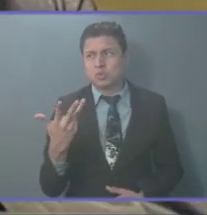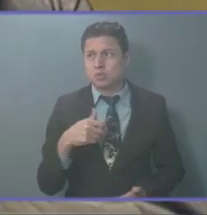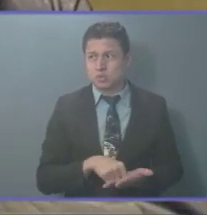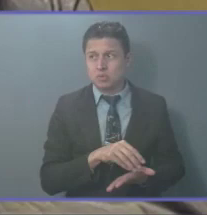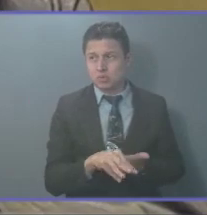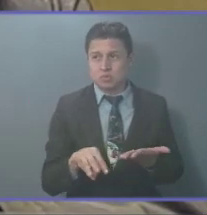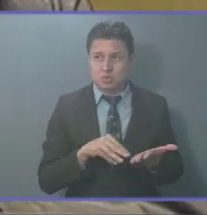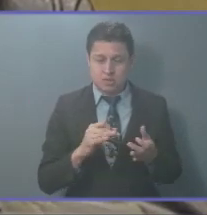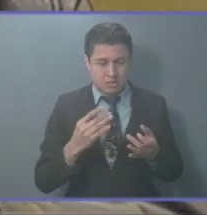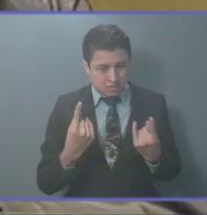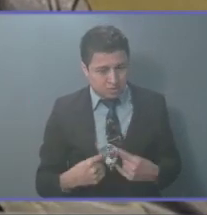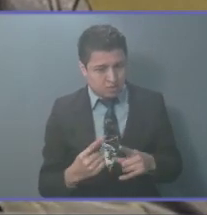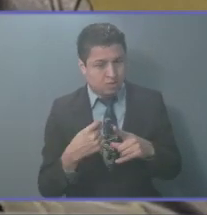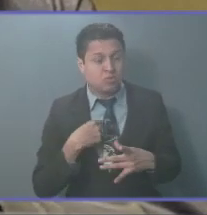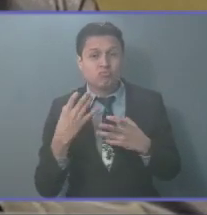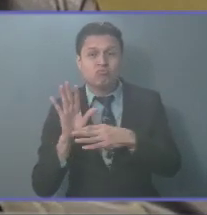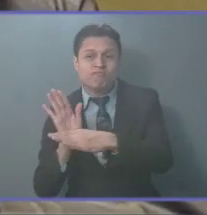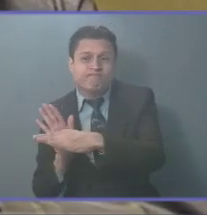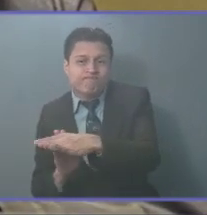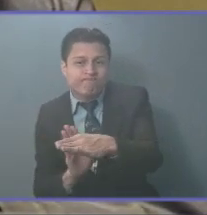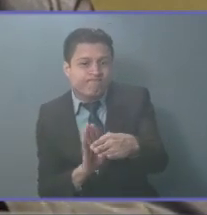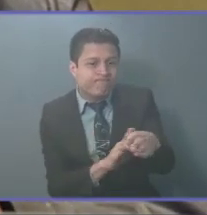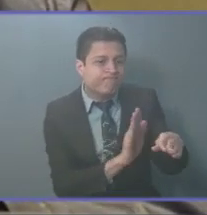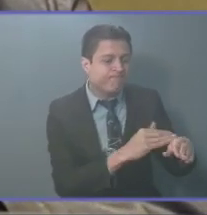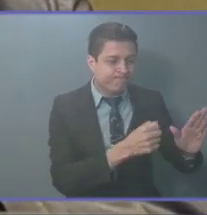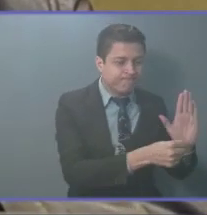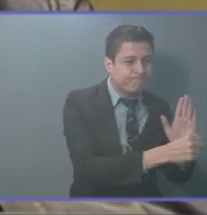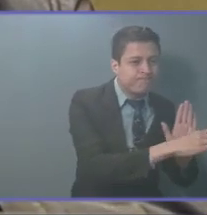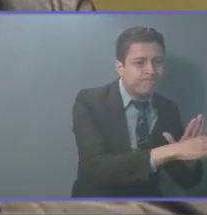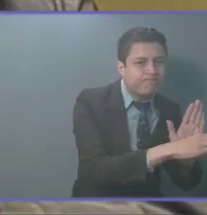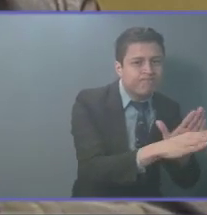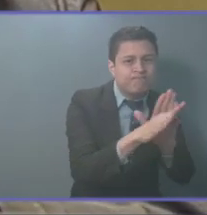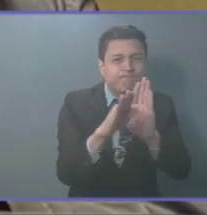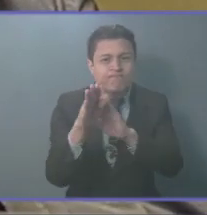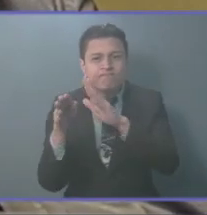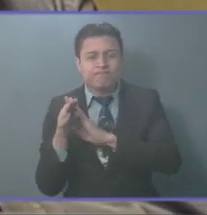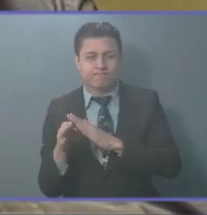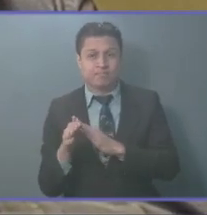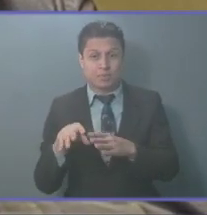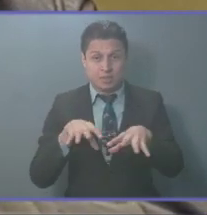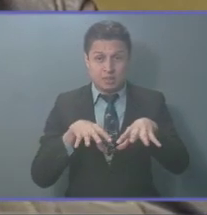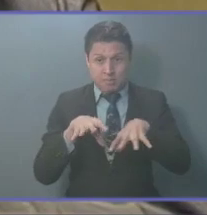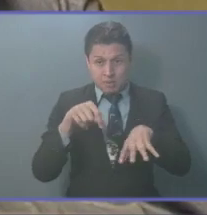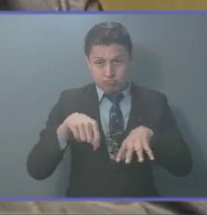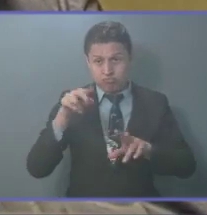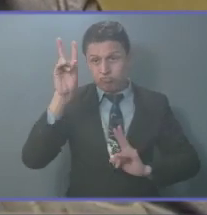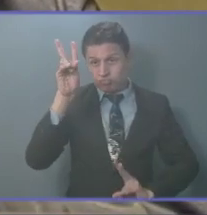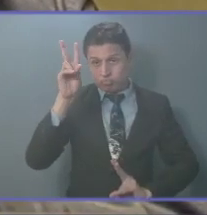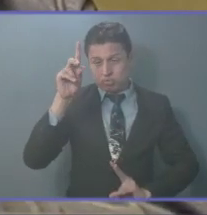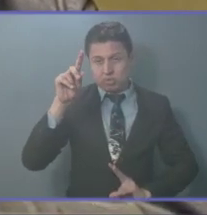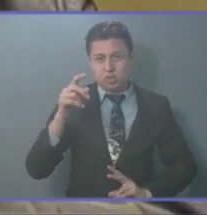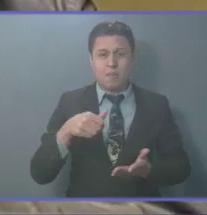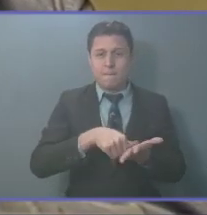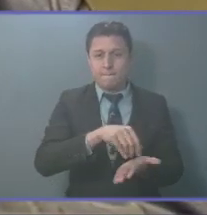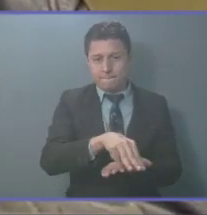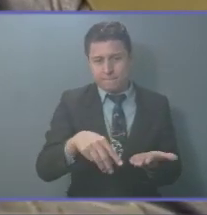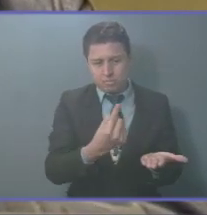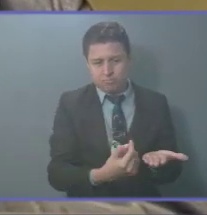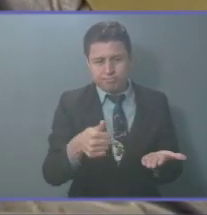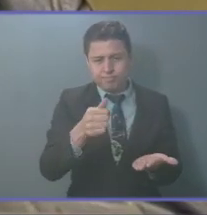alcaldías, yo quiero invitar a todos los alcaldes del departamento a que hagan un buen uso de estos